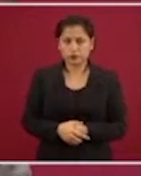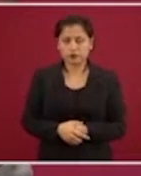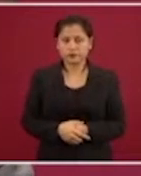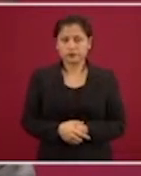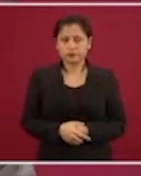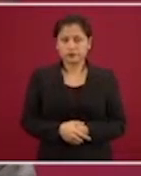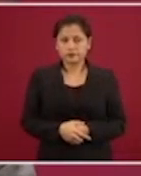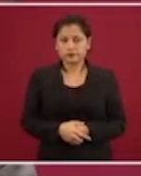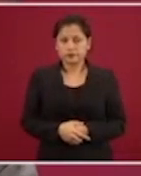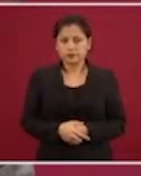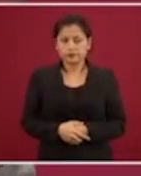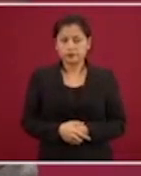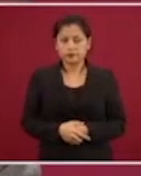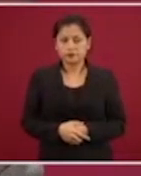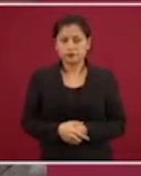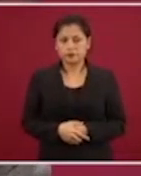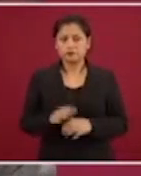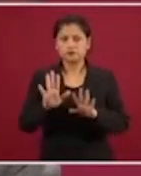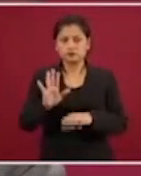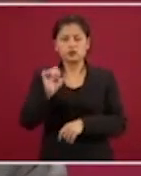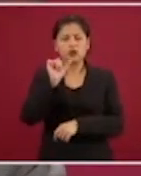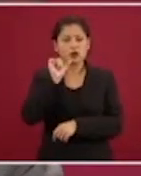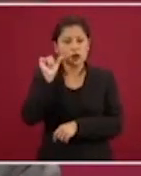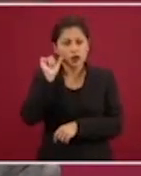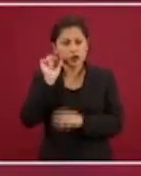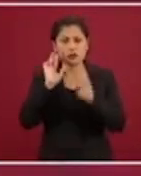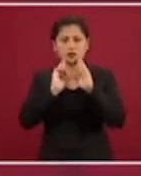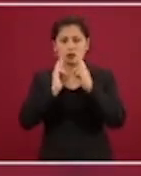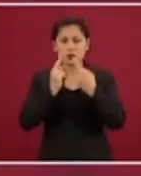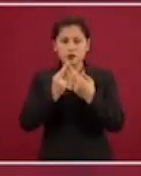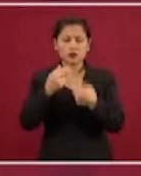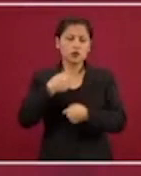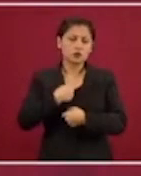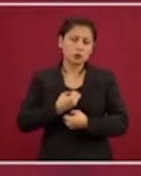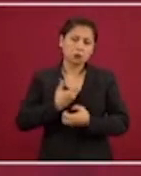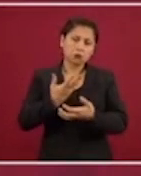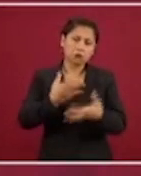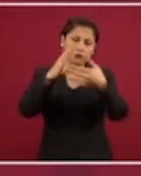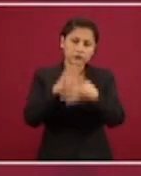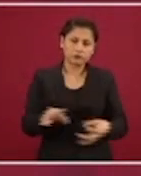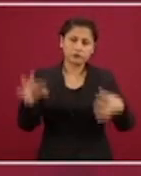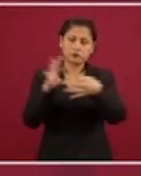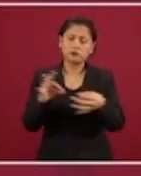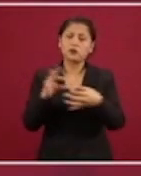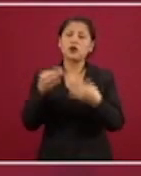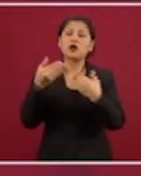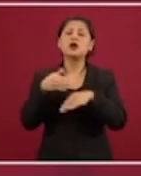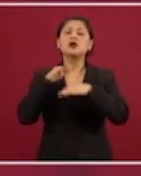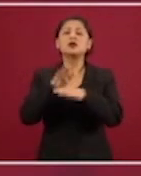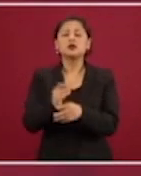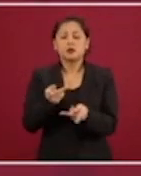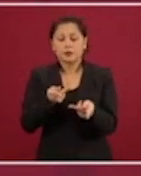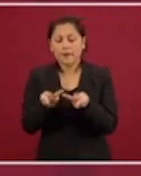y les expuse cuál es el plan que estamos llevando a cabo.